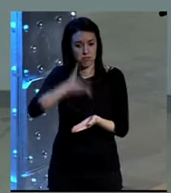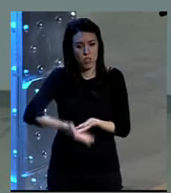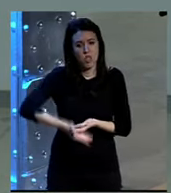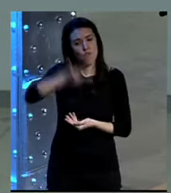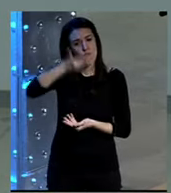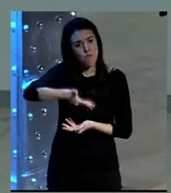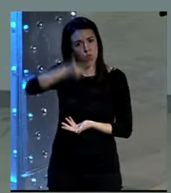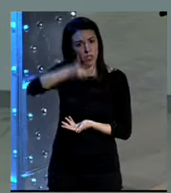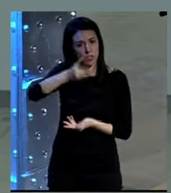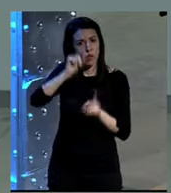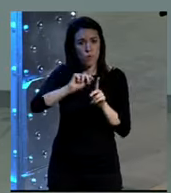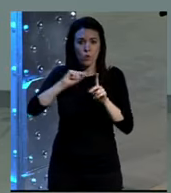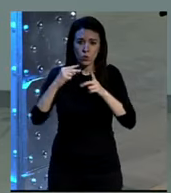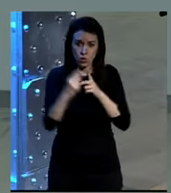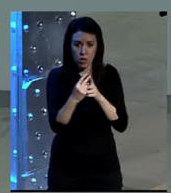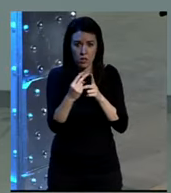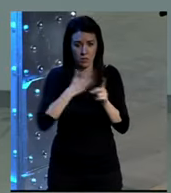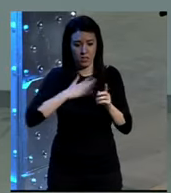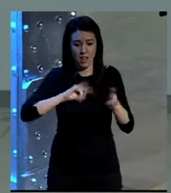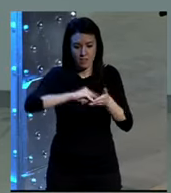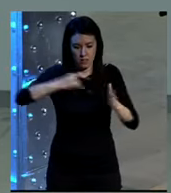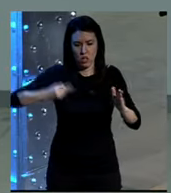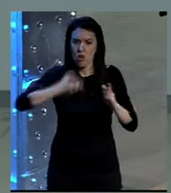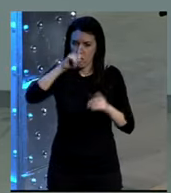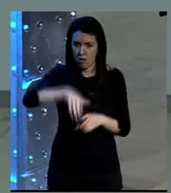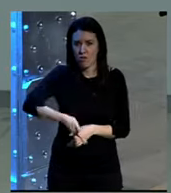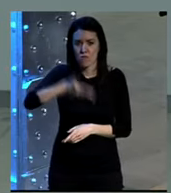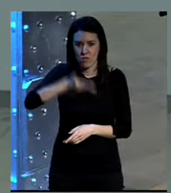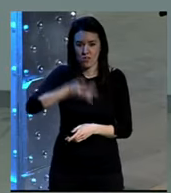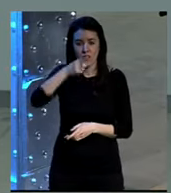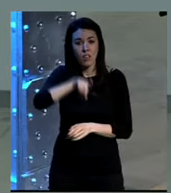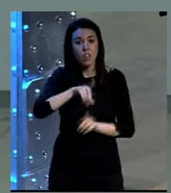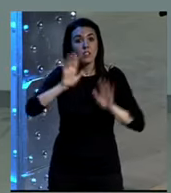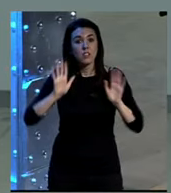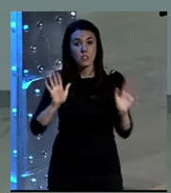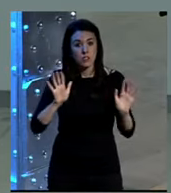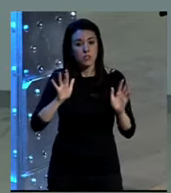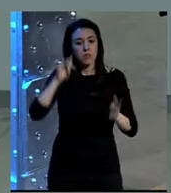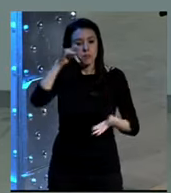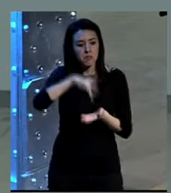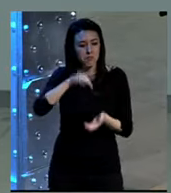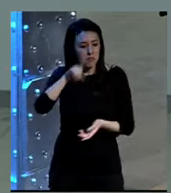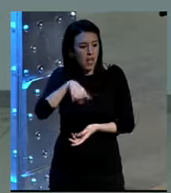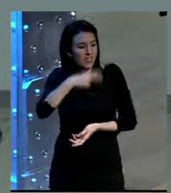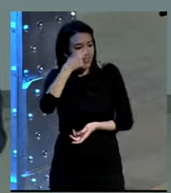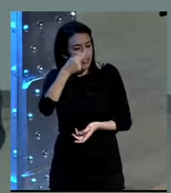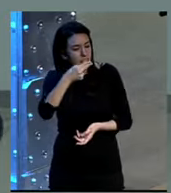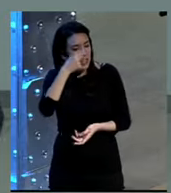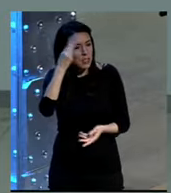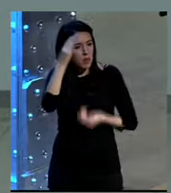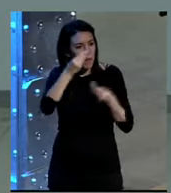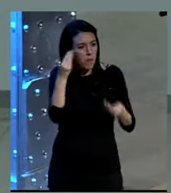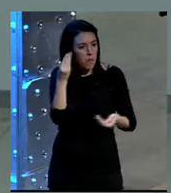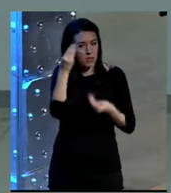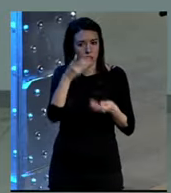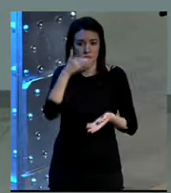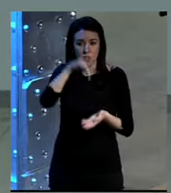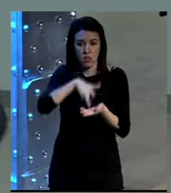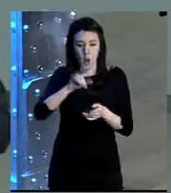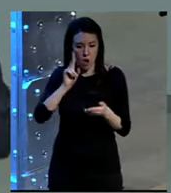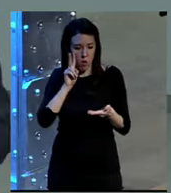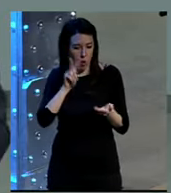también desde el punto de vista tecnológico. Y es interesante pensar que luego, cuando ves aquí